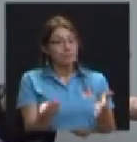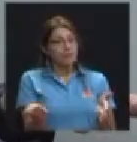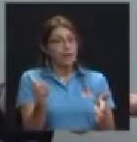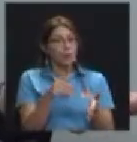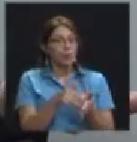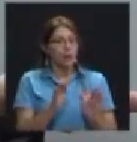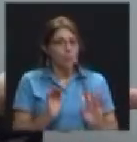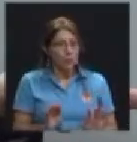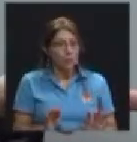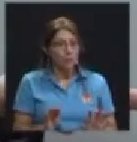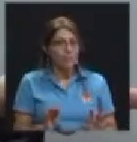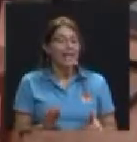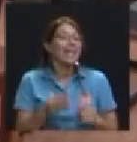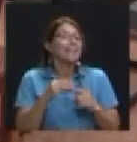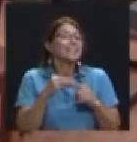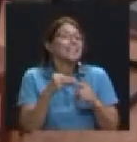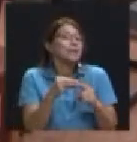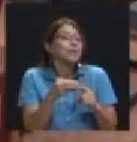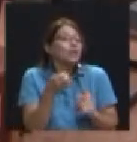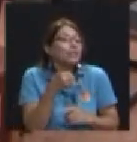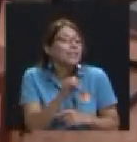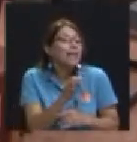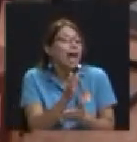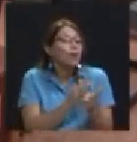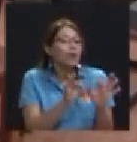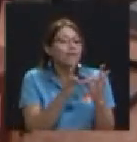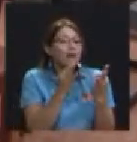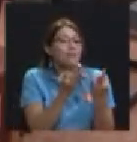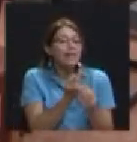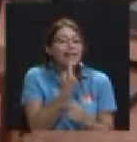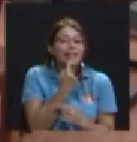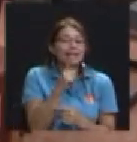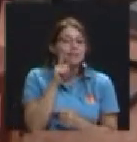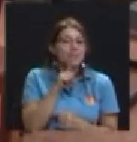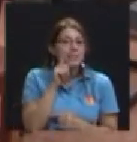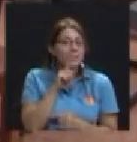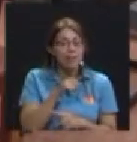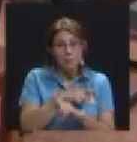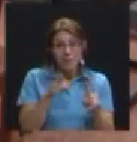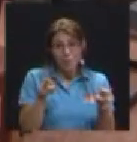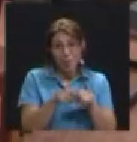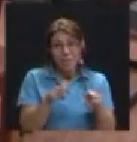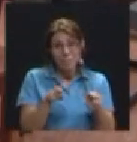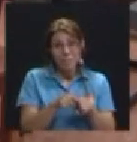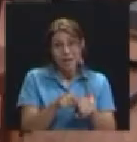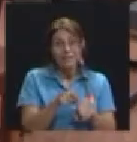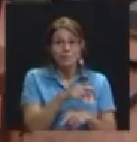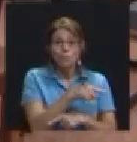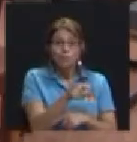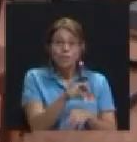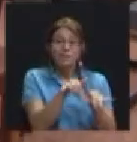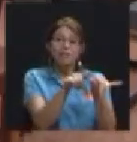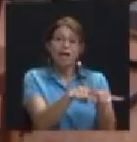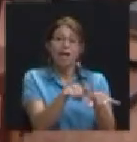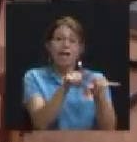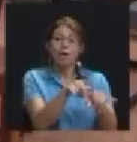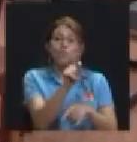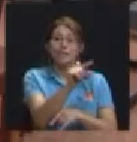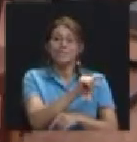excepto en cuanto haya alguna familia mentirosa, pero además el hecho de que usted está en una semana les limita un poco las mentiras,